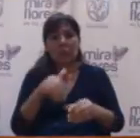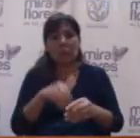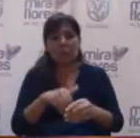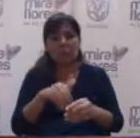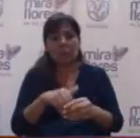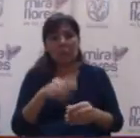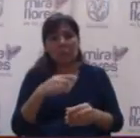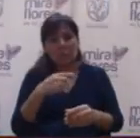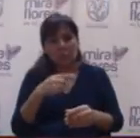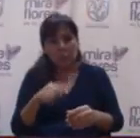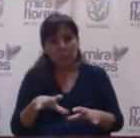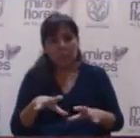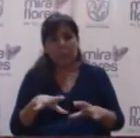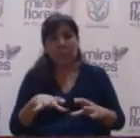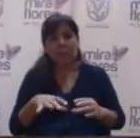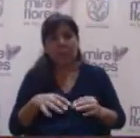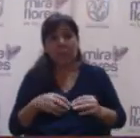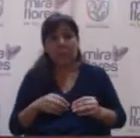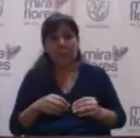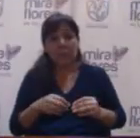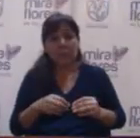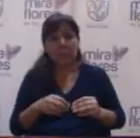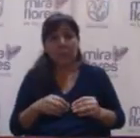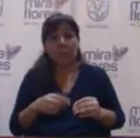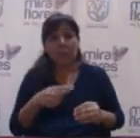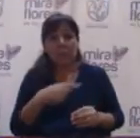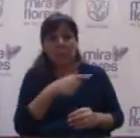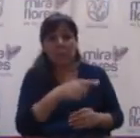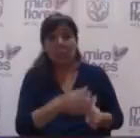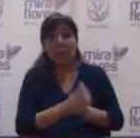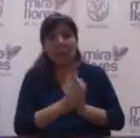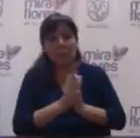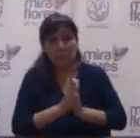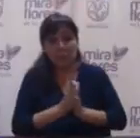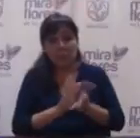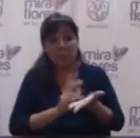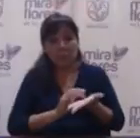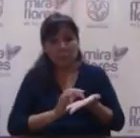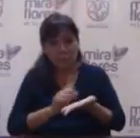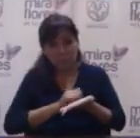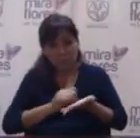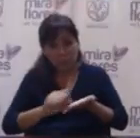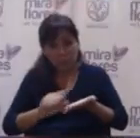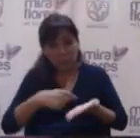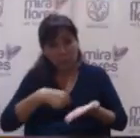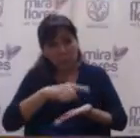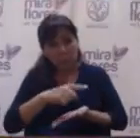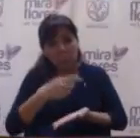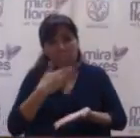Consejo que estén a favor de aprobar el pedido del señor Sousa, sírvanse a expresar un señal de conformidad.